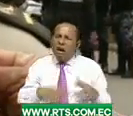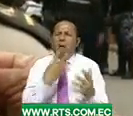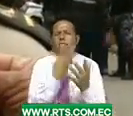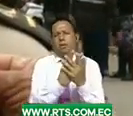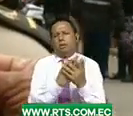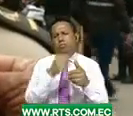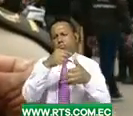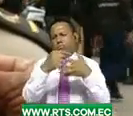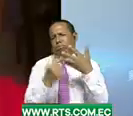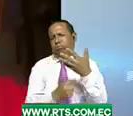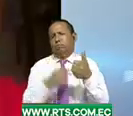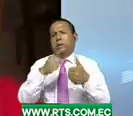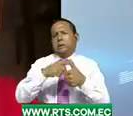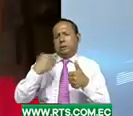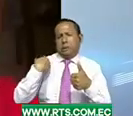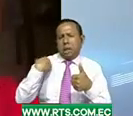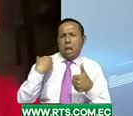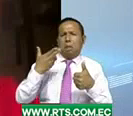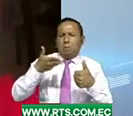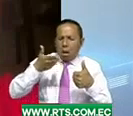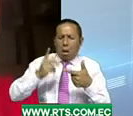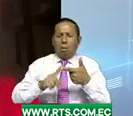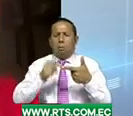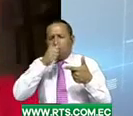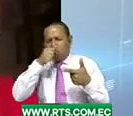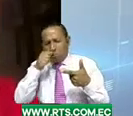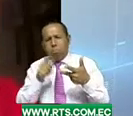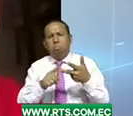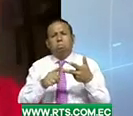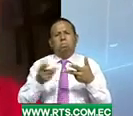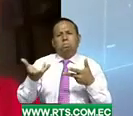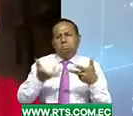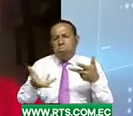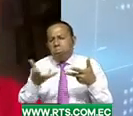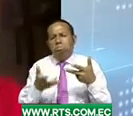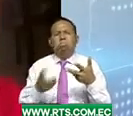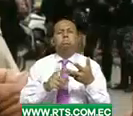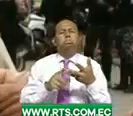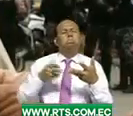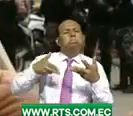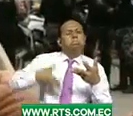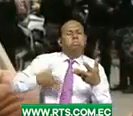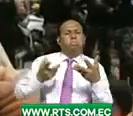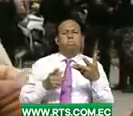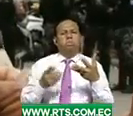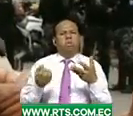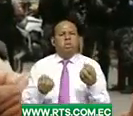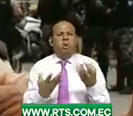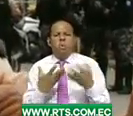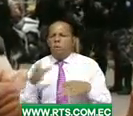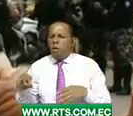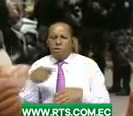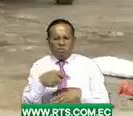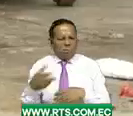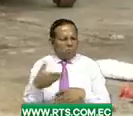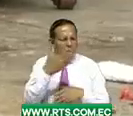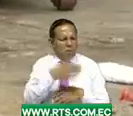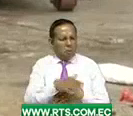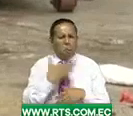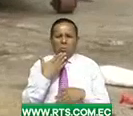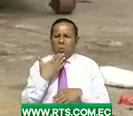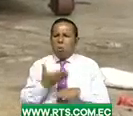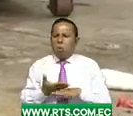sustancias sujetas a fiscalización. Tiene por asociación ilícita y porte de armas. La hipótesis que se está manejando en este momento es pues